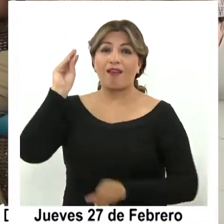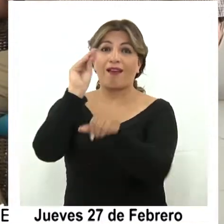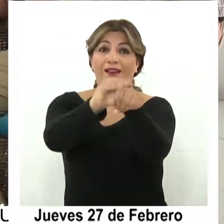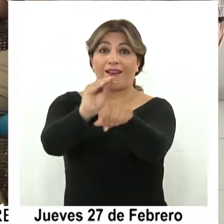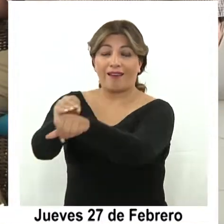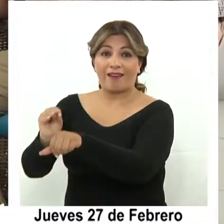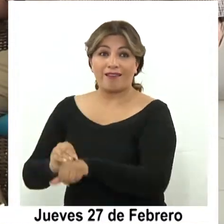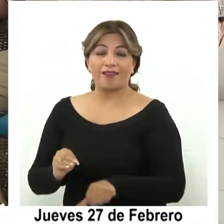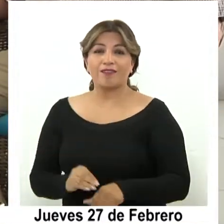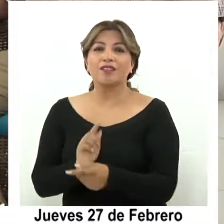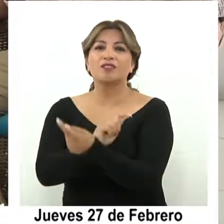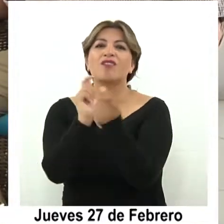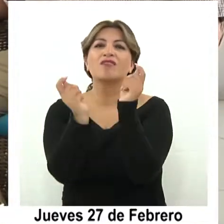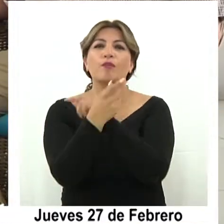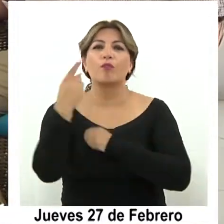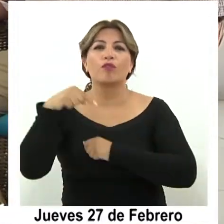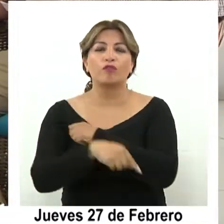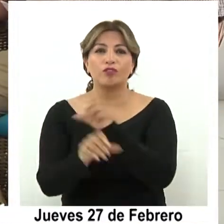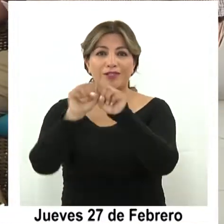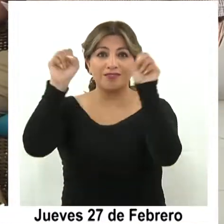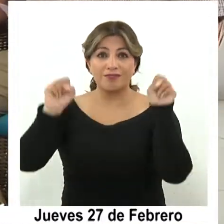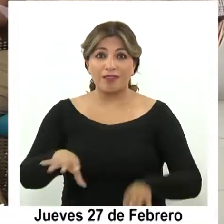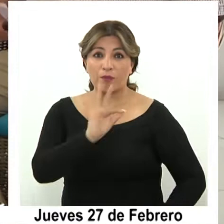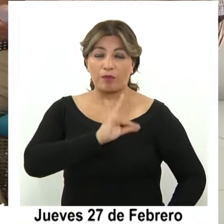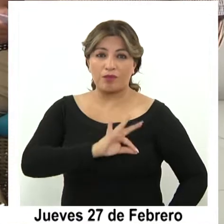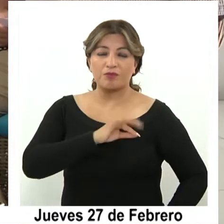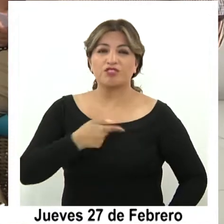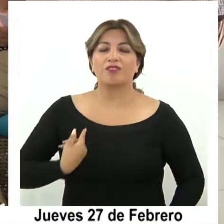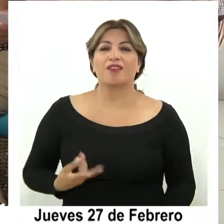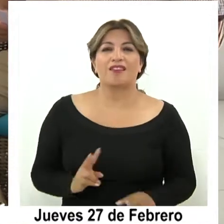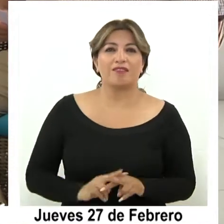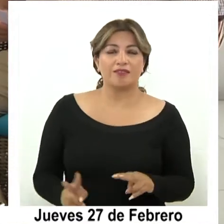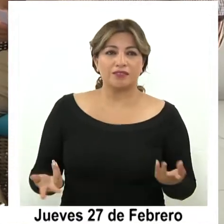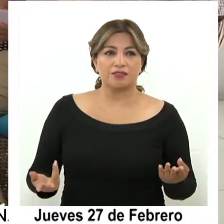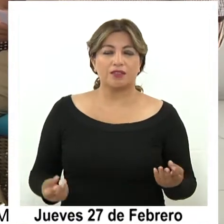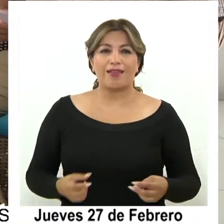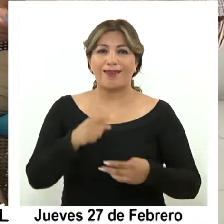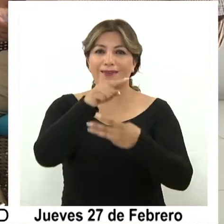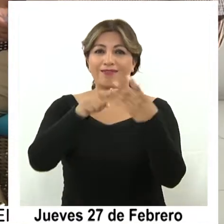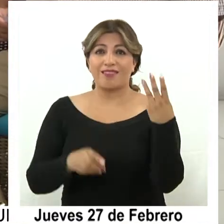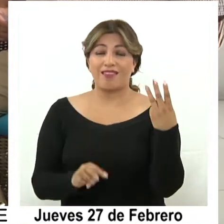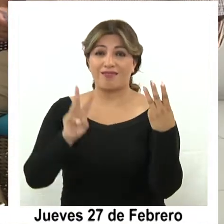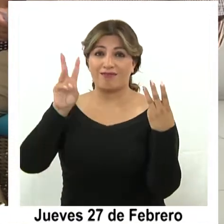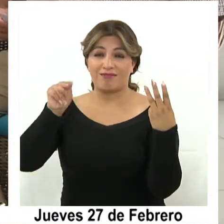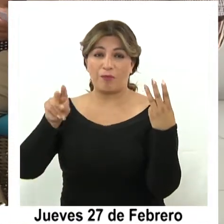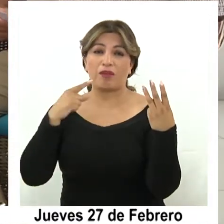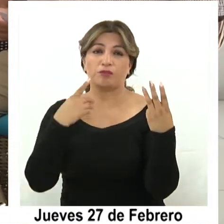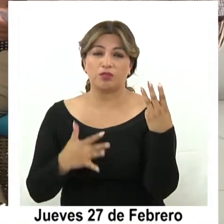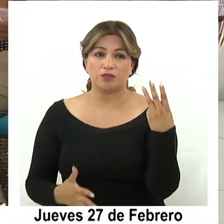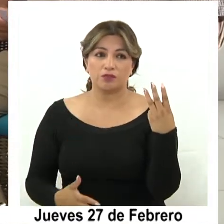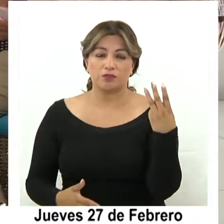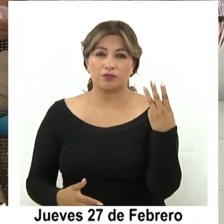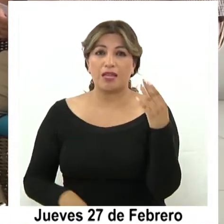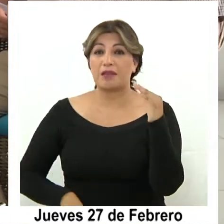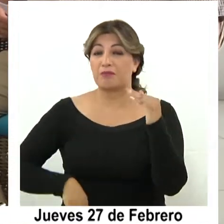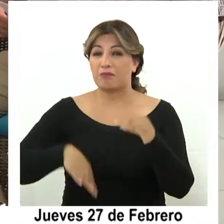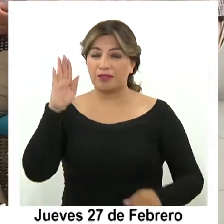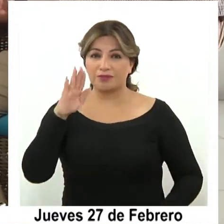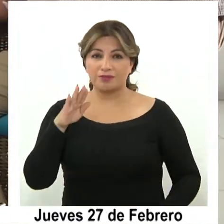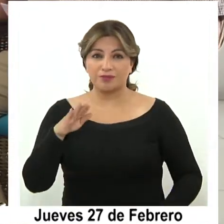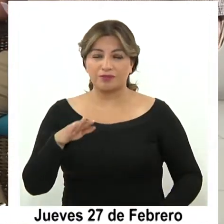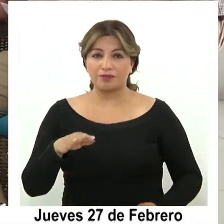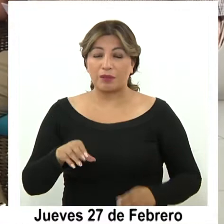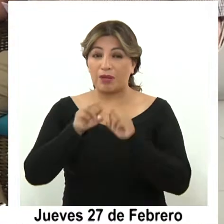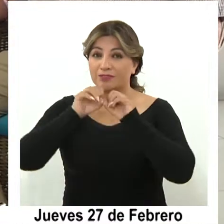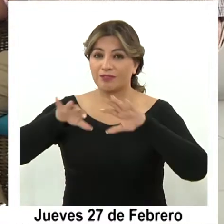Piñera anunció una reestructuración profunda al sistema de pensiones que se basa en 3 pilares, entiendo, y el